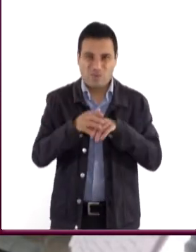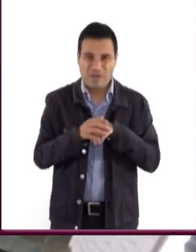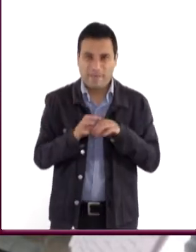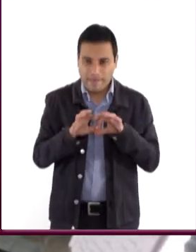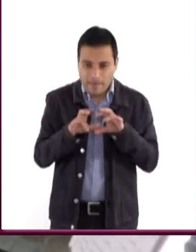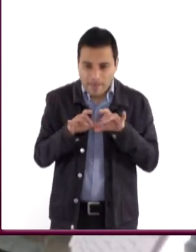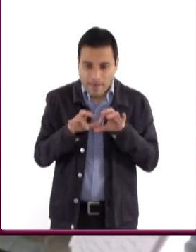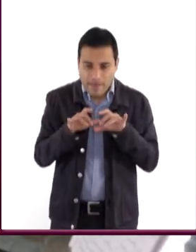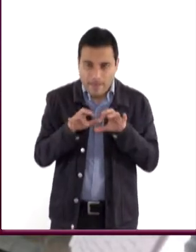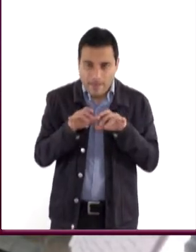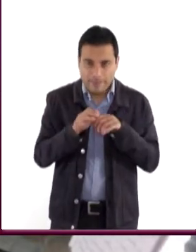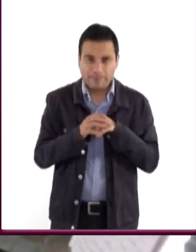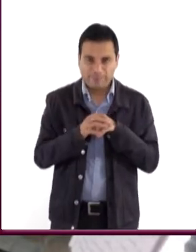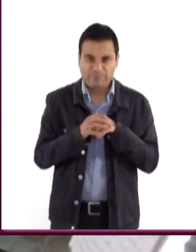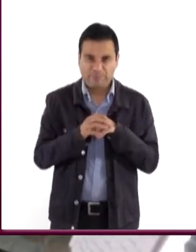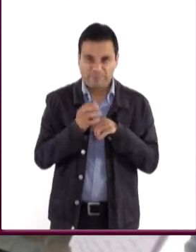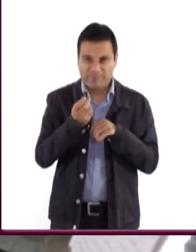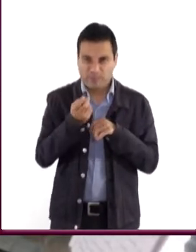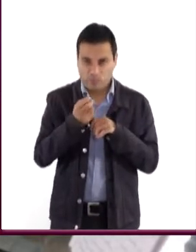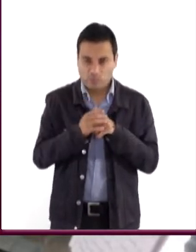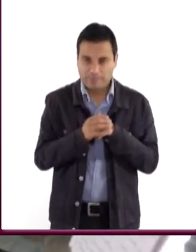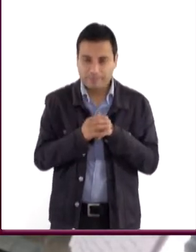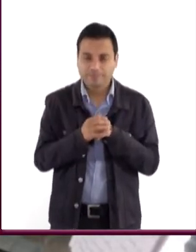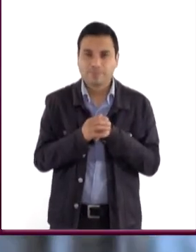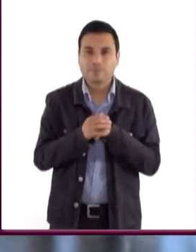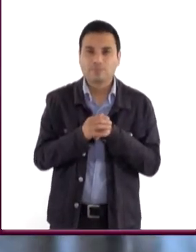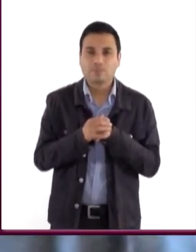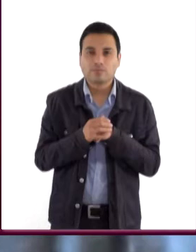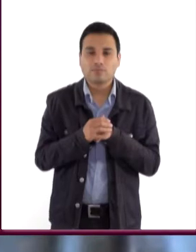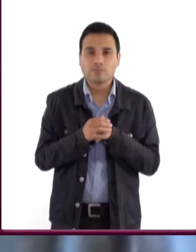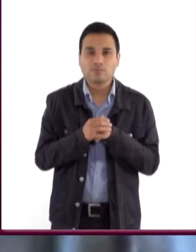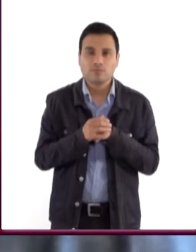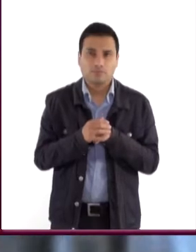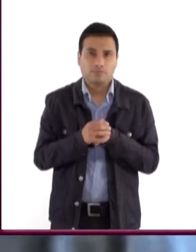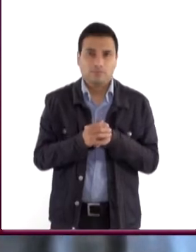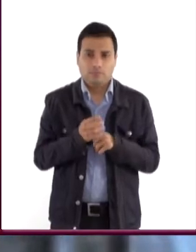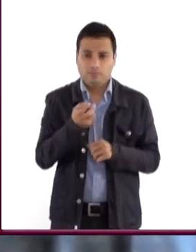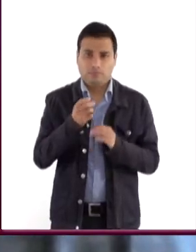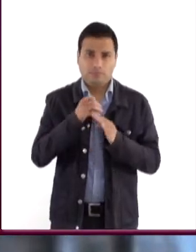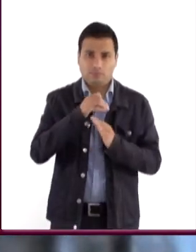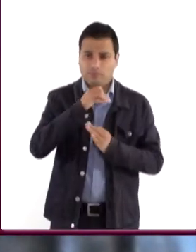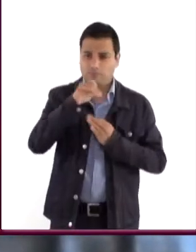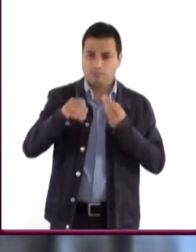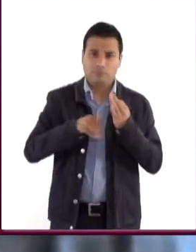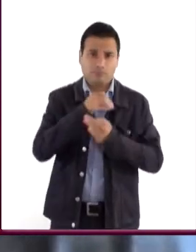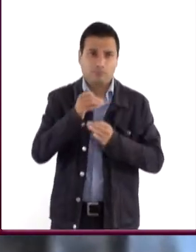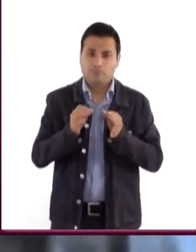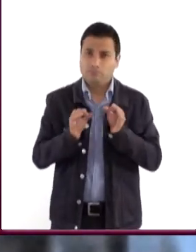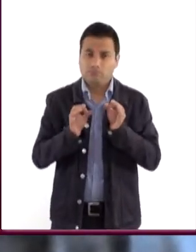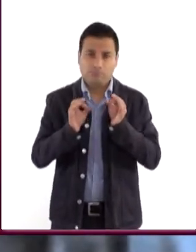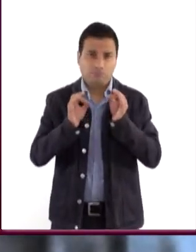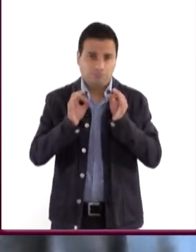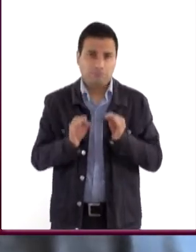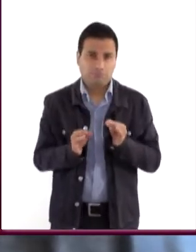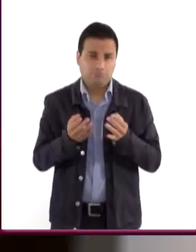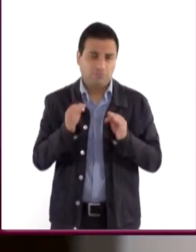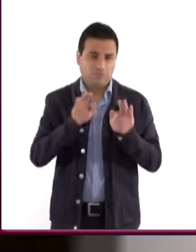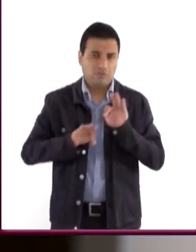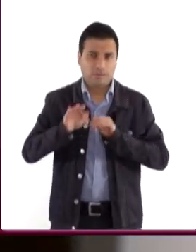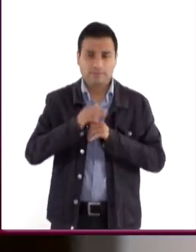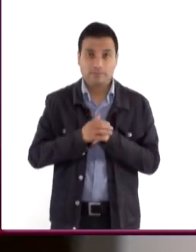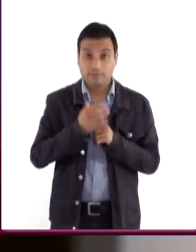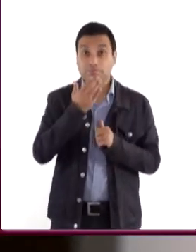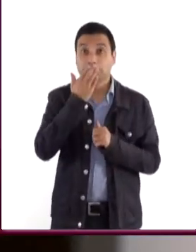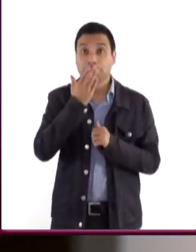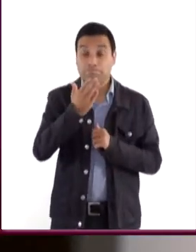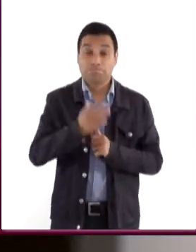y líquidos moviéndose y cosas así en las películas animadas, todo eso son simulaciones muy detalladas de ecuaciones de la física. Sí es.